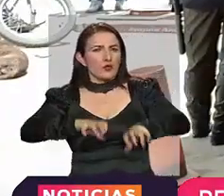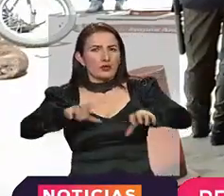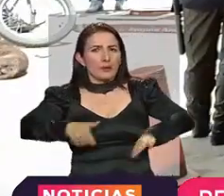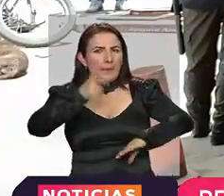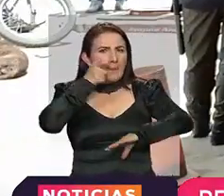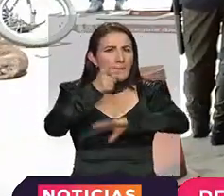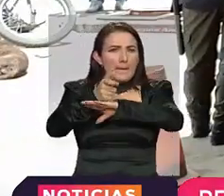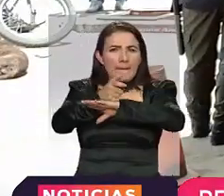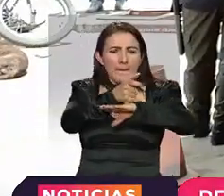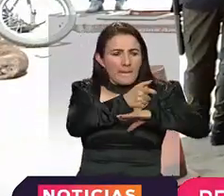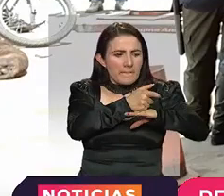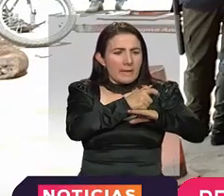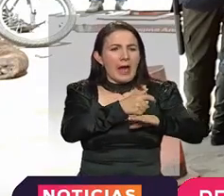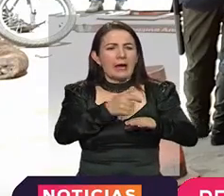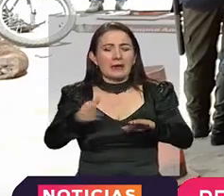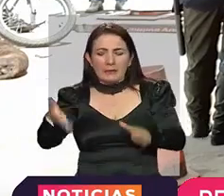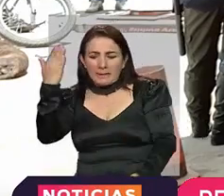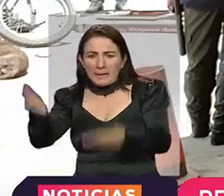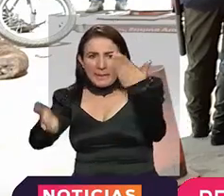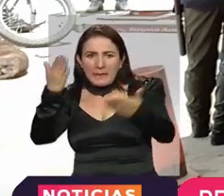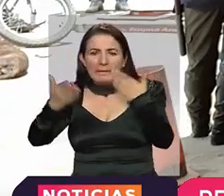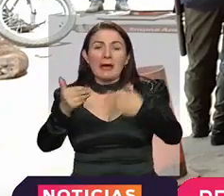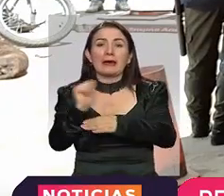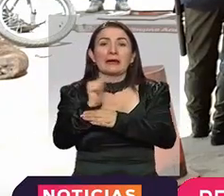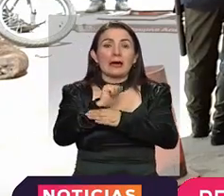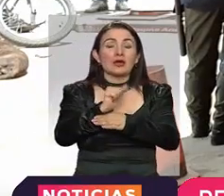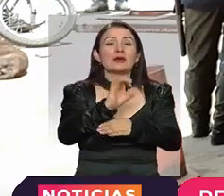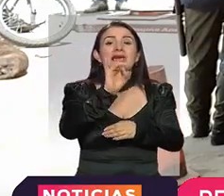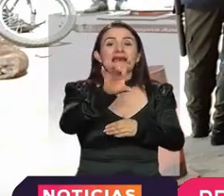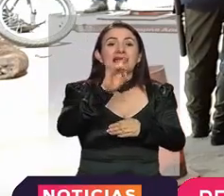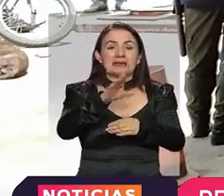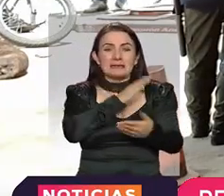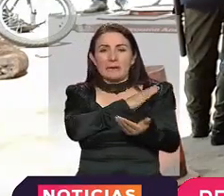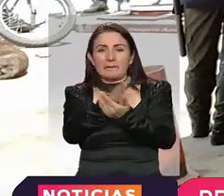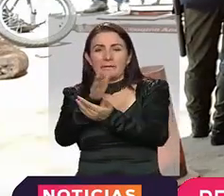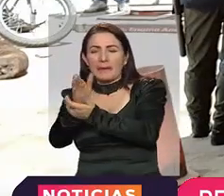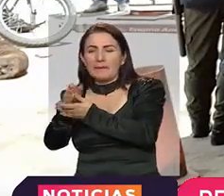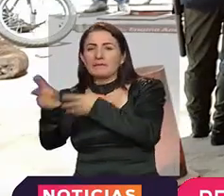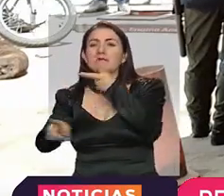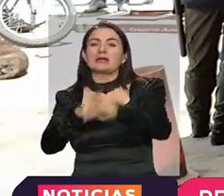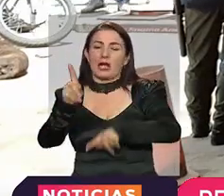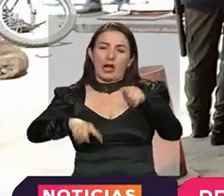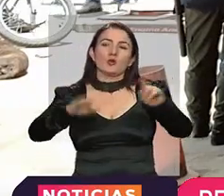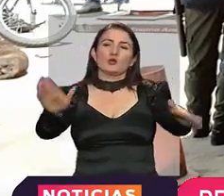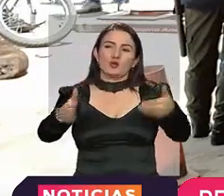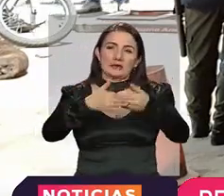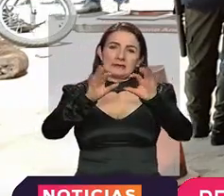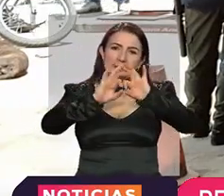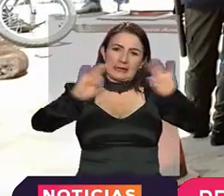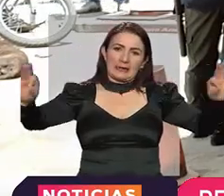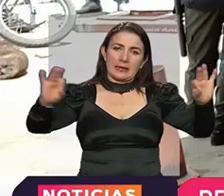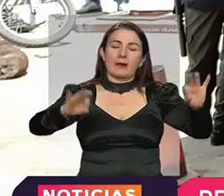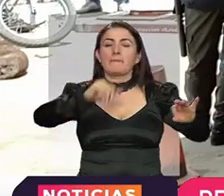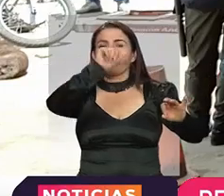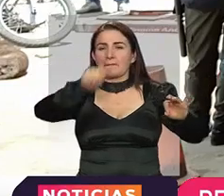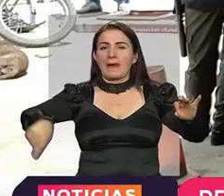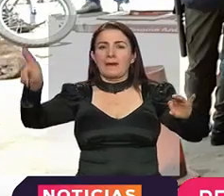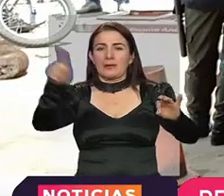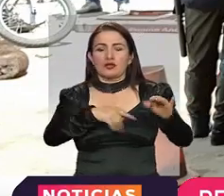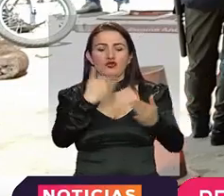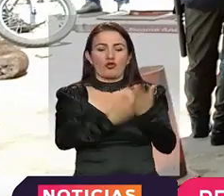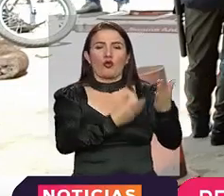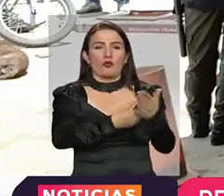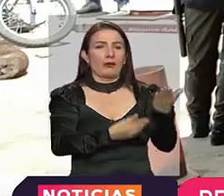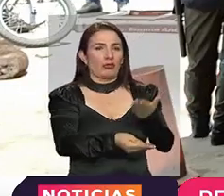operativos. Hasta el momento, más de 15 establecimientos han sido visitados y algunos fueron sellados por no cumplir con la